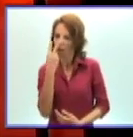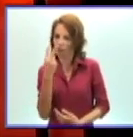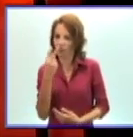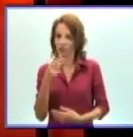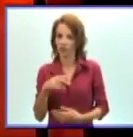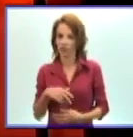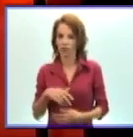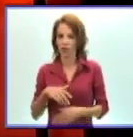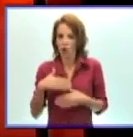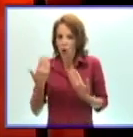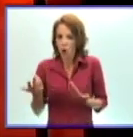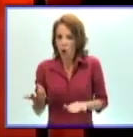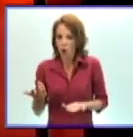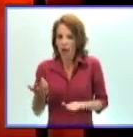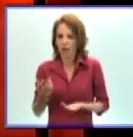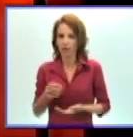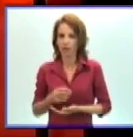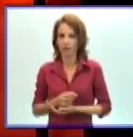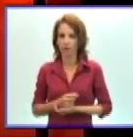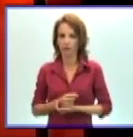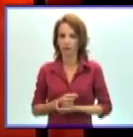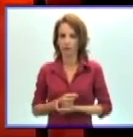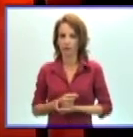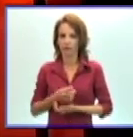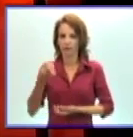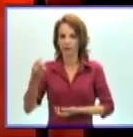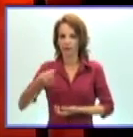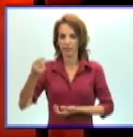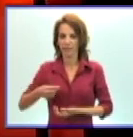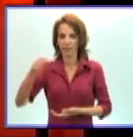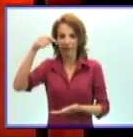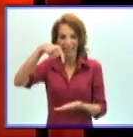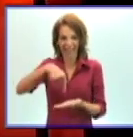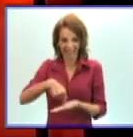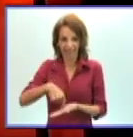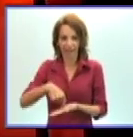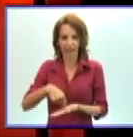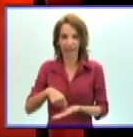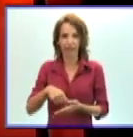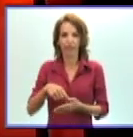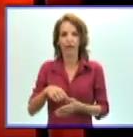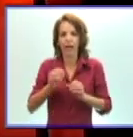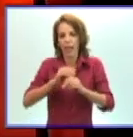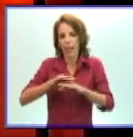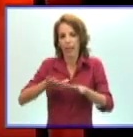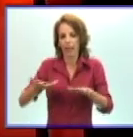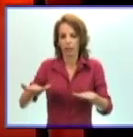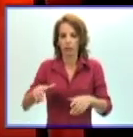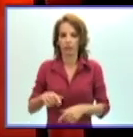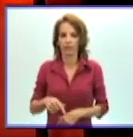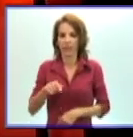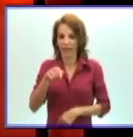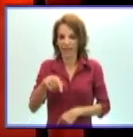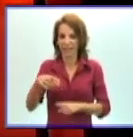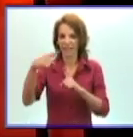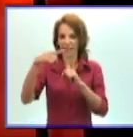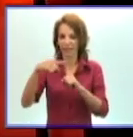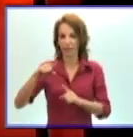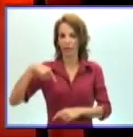todo lo que ocurre en la naturaleza. Y ese va a ser el tema de nuestro próximo